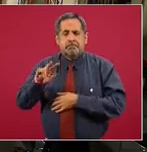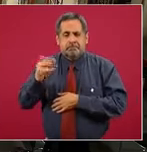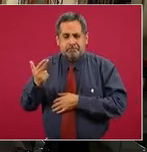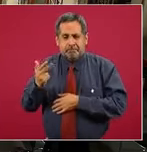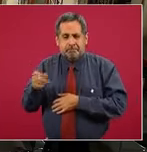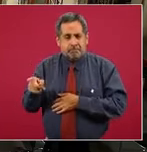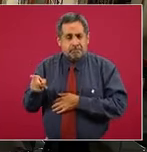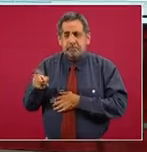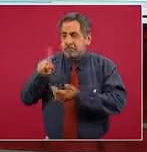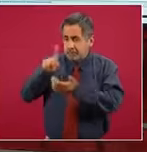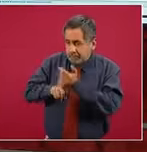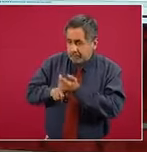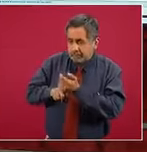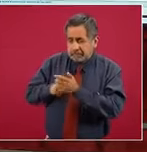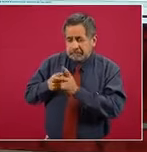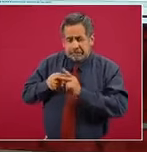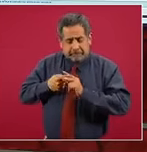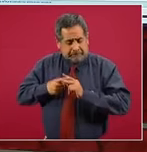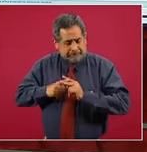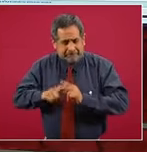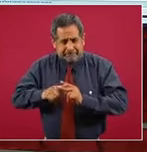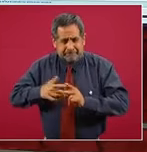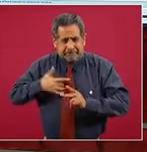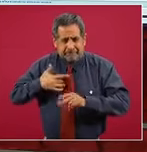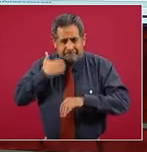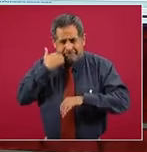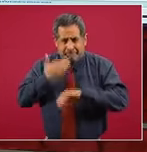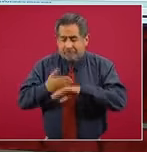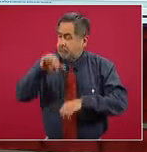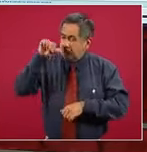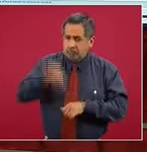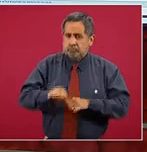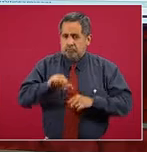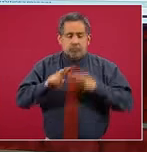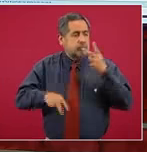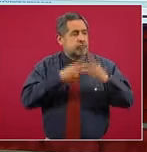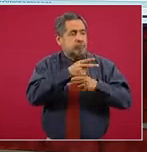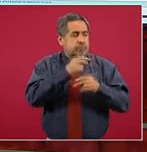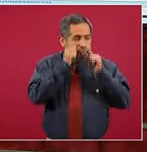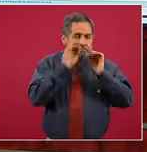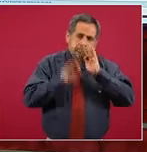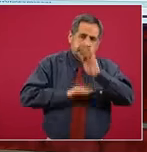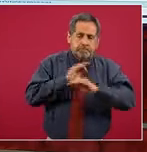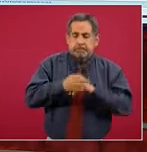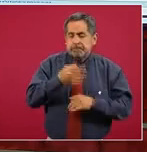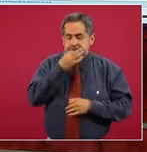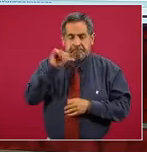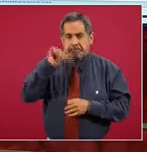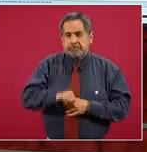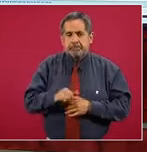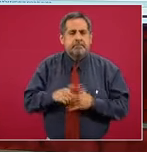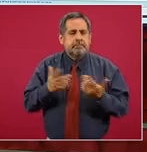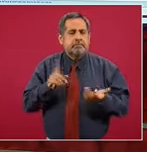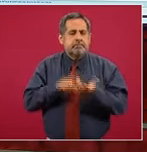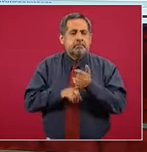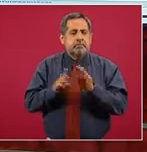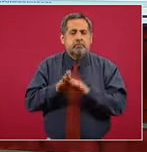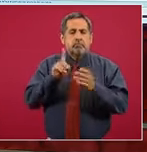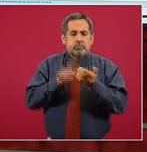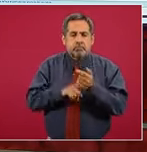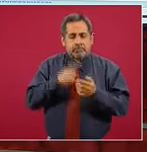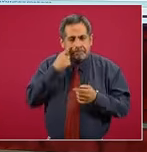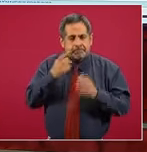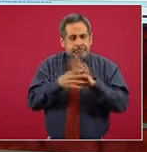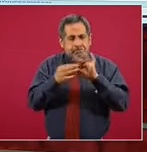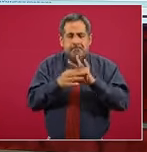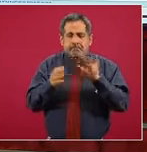el momento que inician síntomas hay que buscar atención para tener una evaluación clínica. La estrategia lo que busca es que estos individuos,